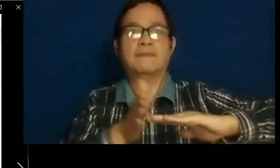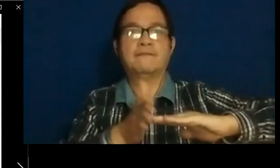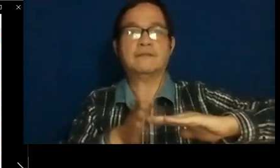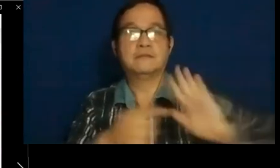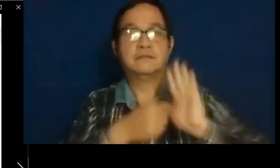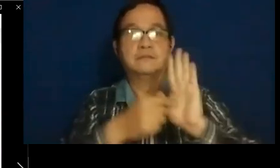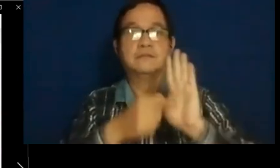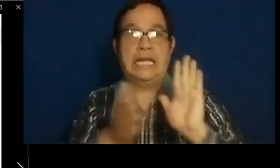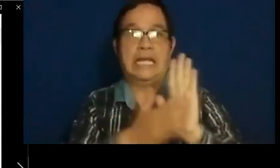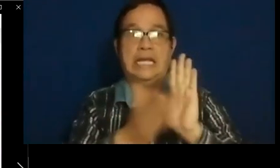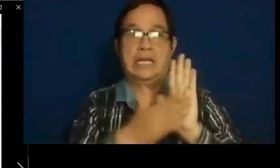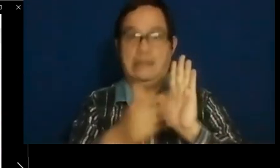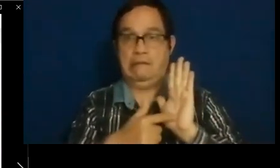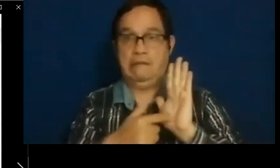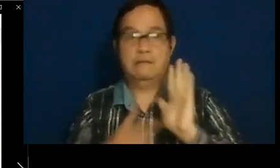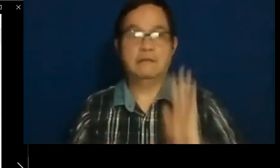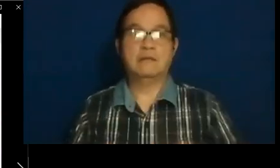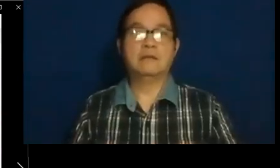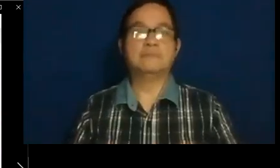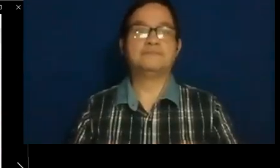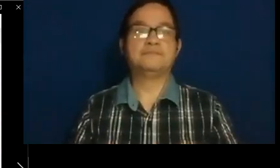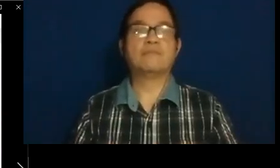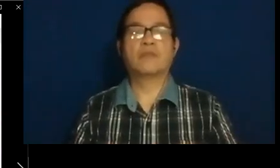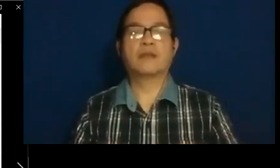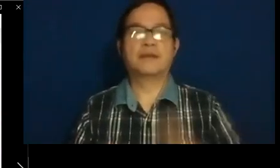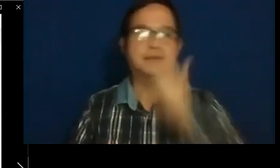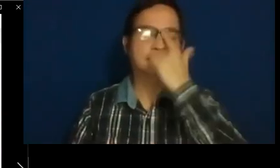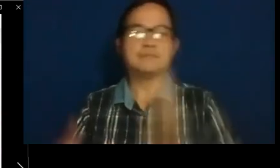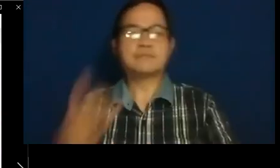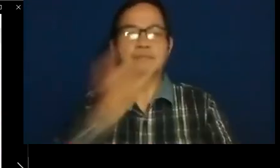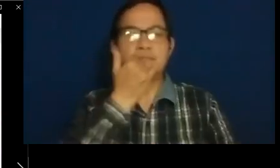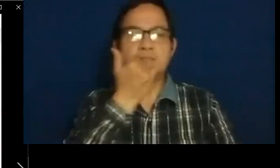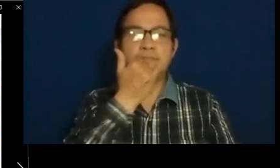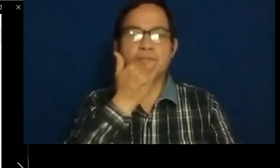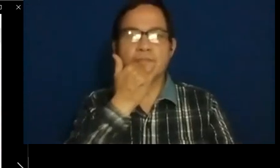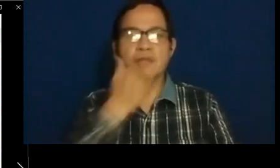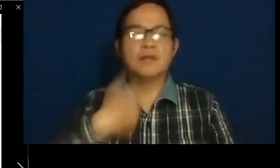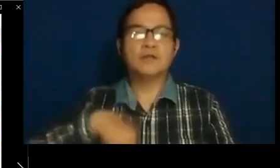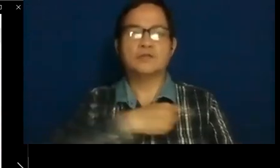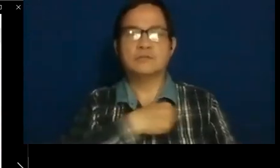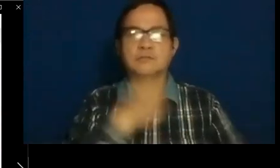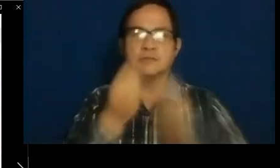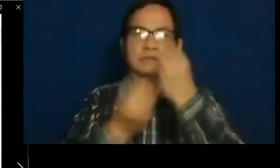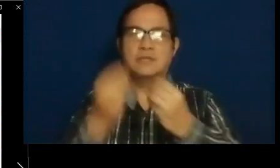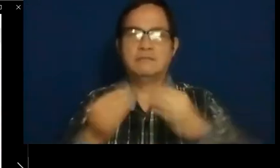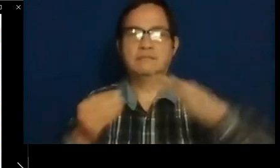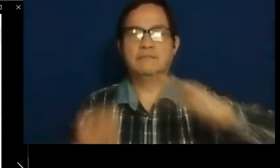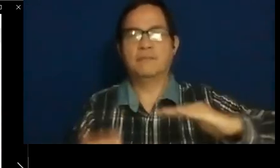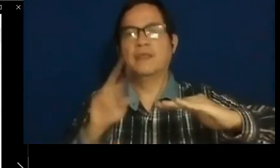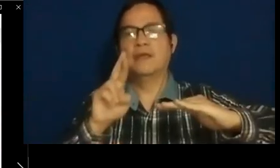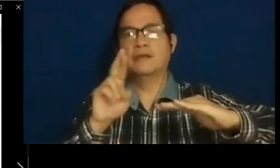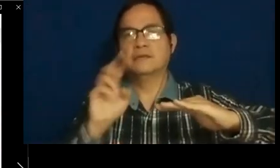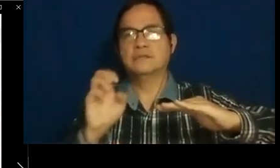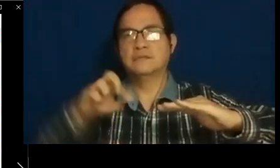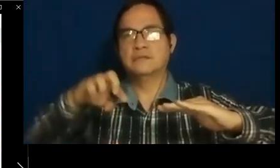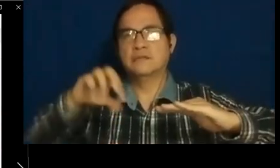estoy mostrando en pantalla? Sí, señor. Listo. ¿Qué es lo que pasa? Nosotros vamos a arrancar del reposo, porque pues finalmente